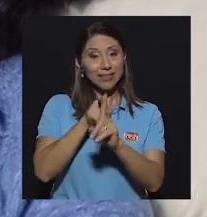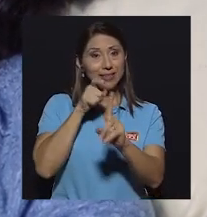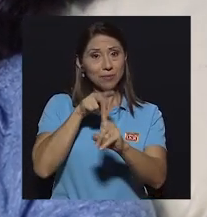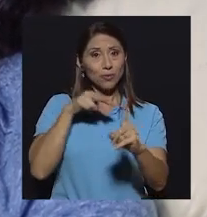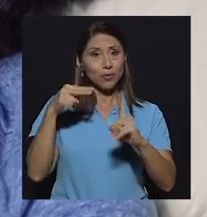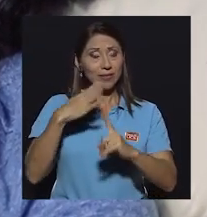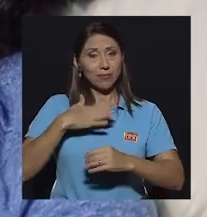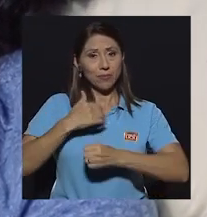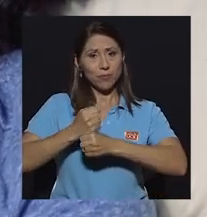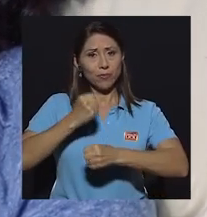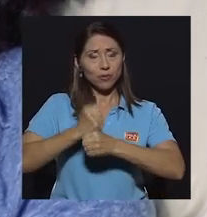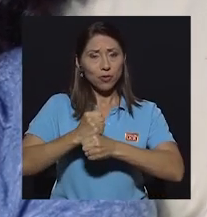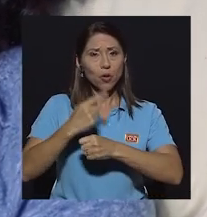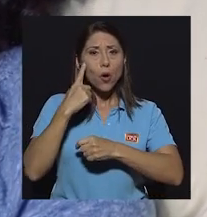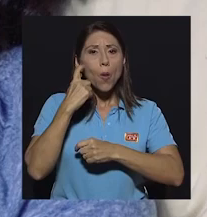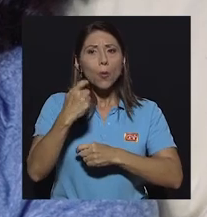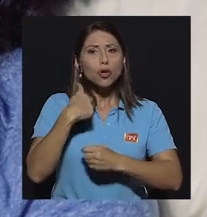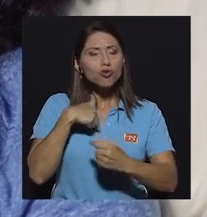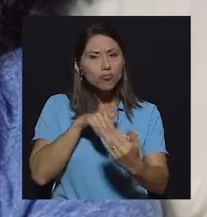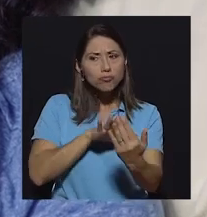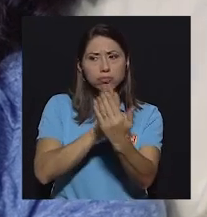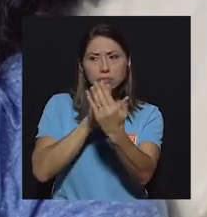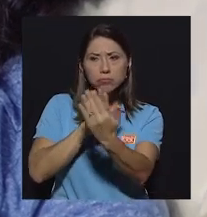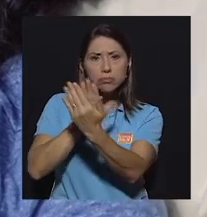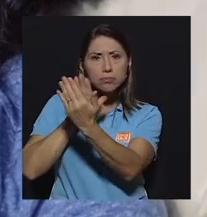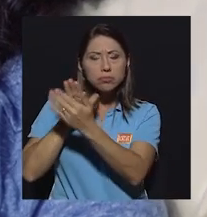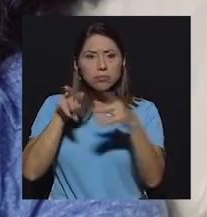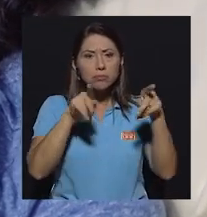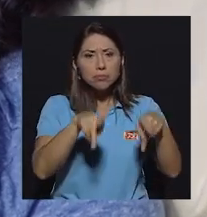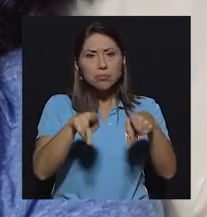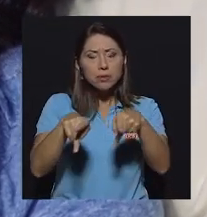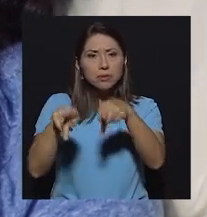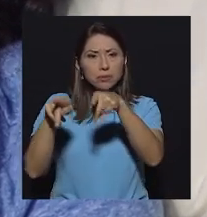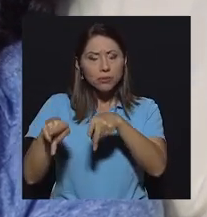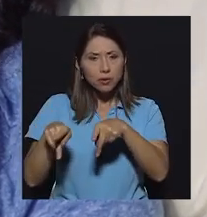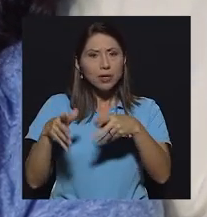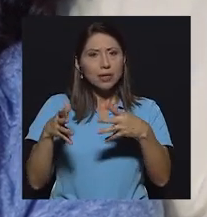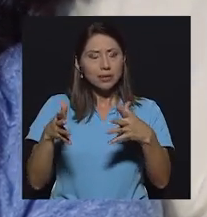confiando 100% en mi visión. Entonces,